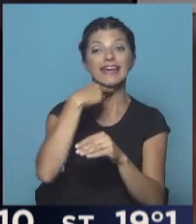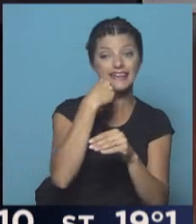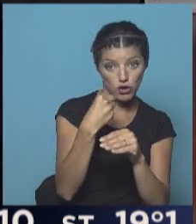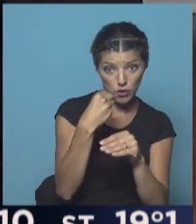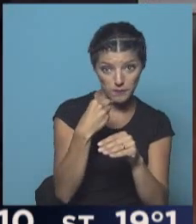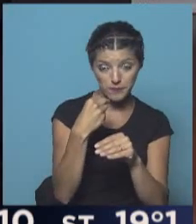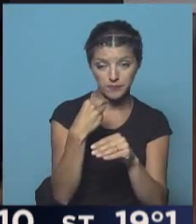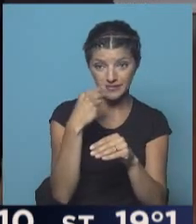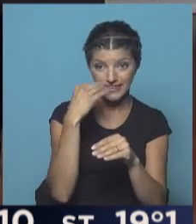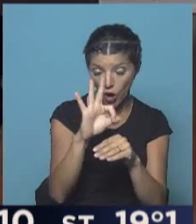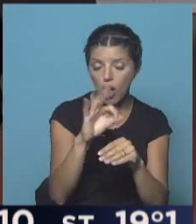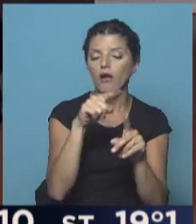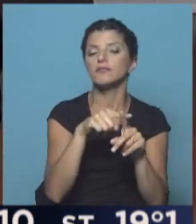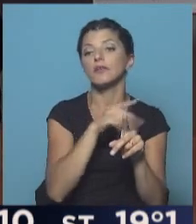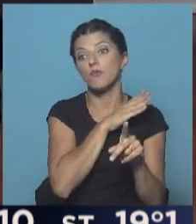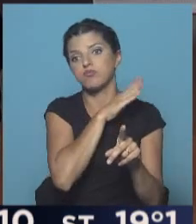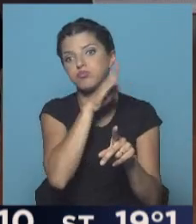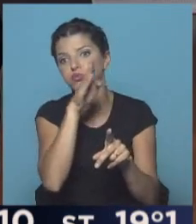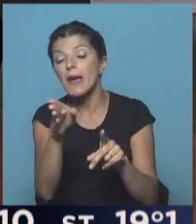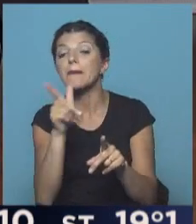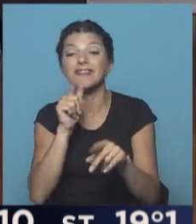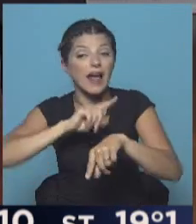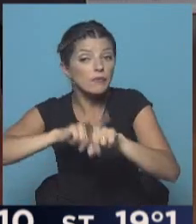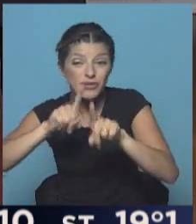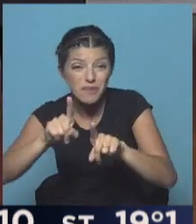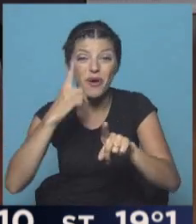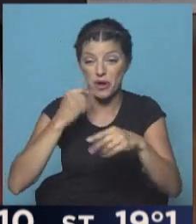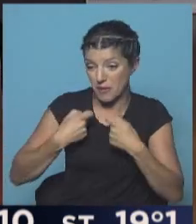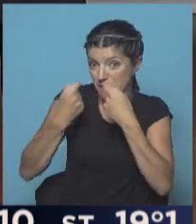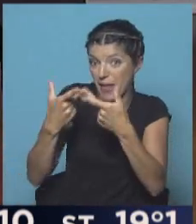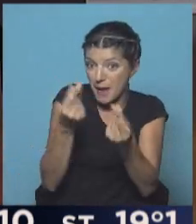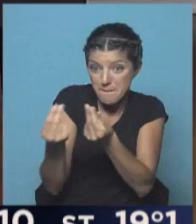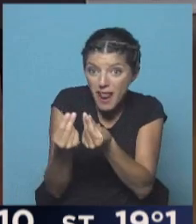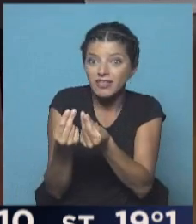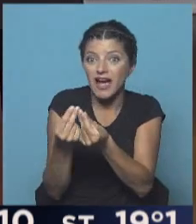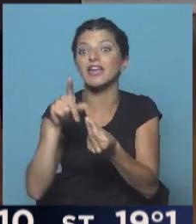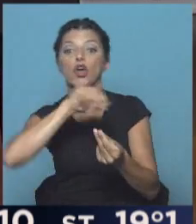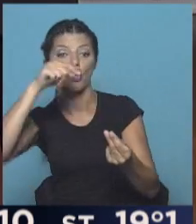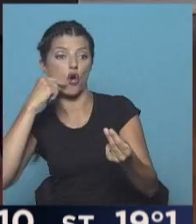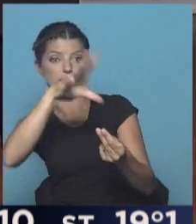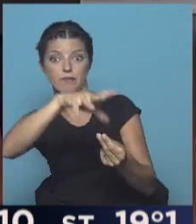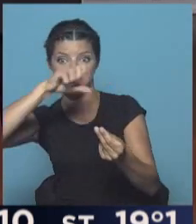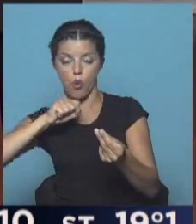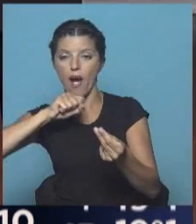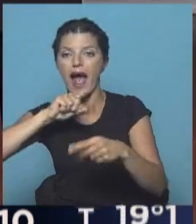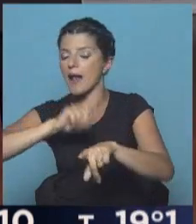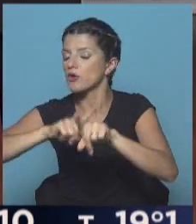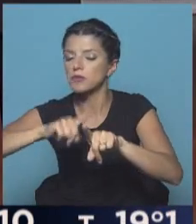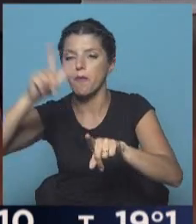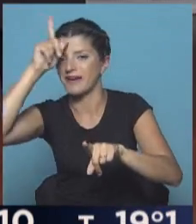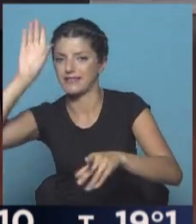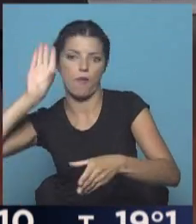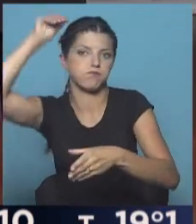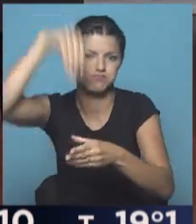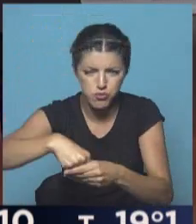Sarubi y en el momento en que aparentemente se estaba por realizar el pago es cuando la Policía Federal participó, se generó un